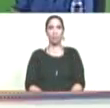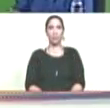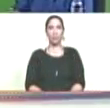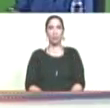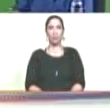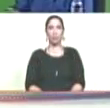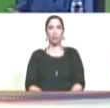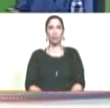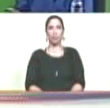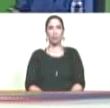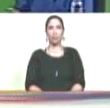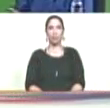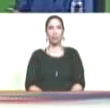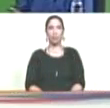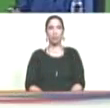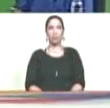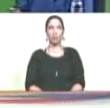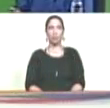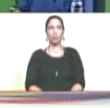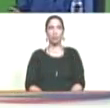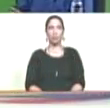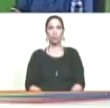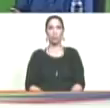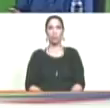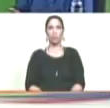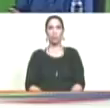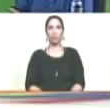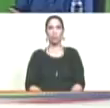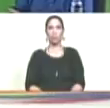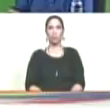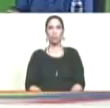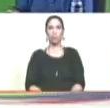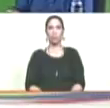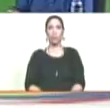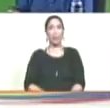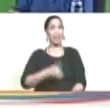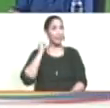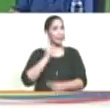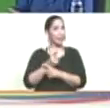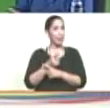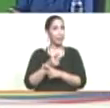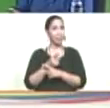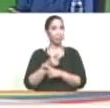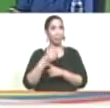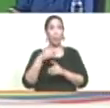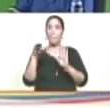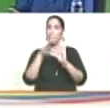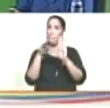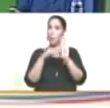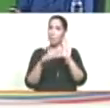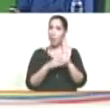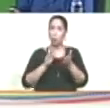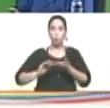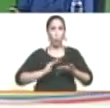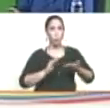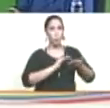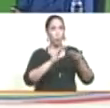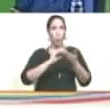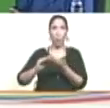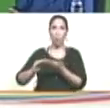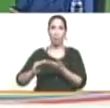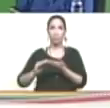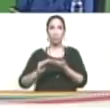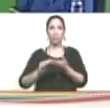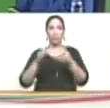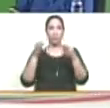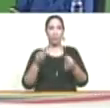Ya debe estar despejado el camino. Ya debe haberse aplicado las soluciones